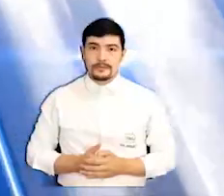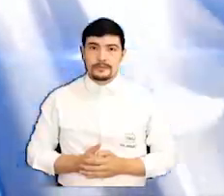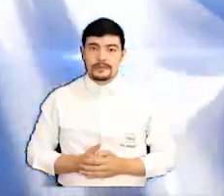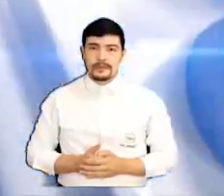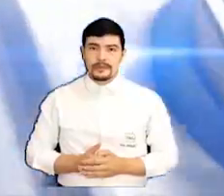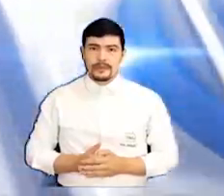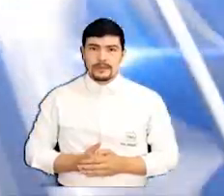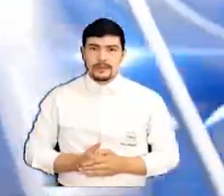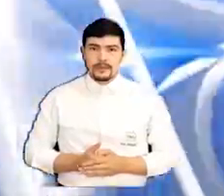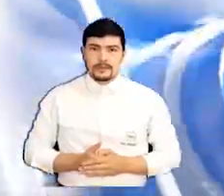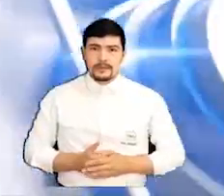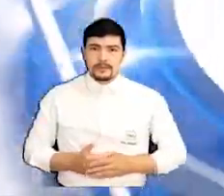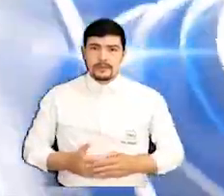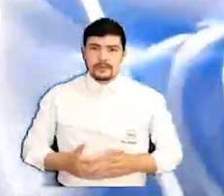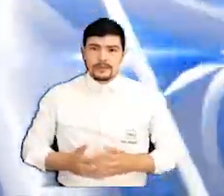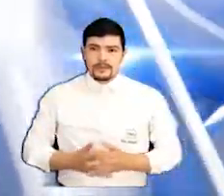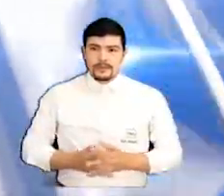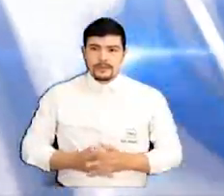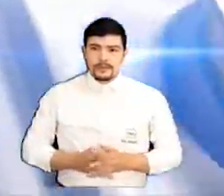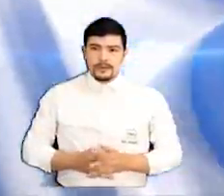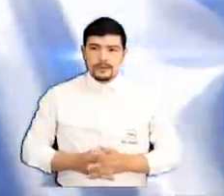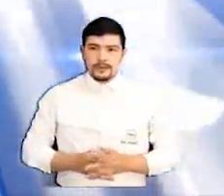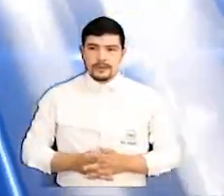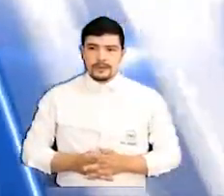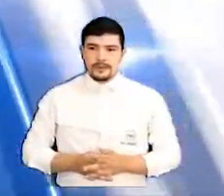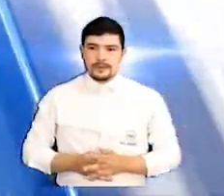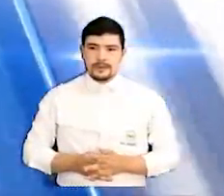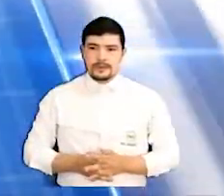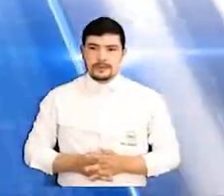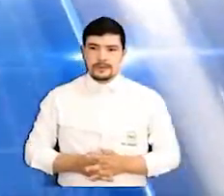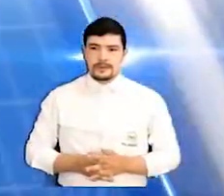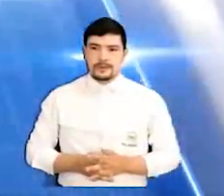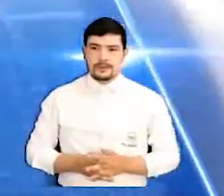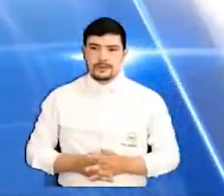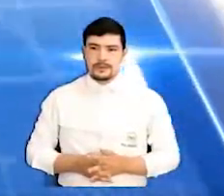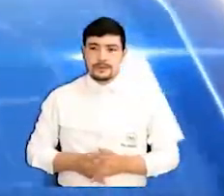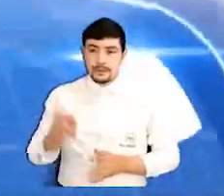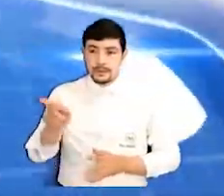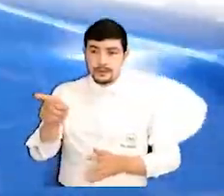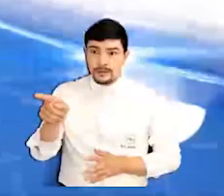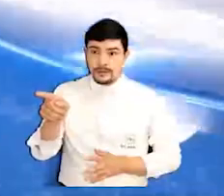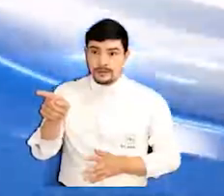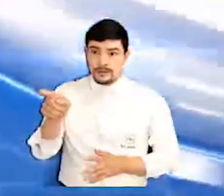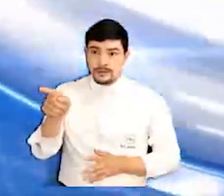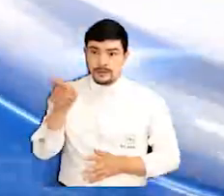allá siguen, Dios mío bendito. La gente lo está gritando, pero no.